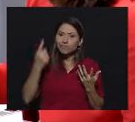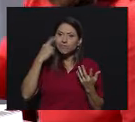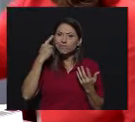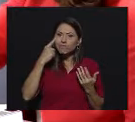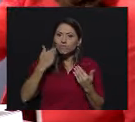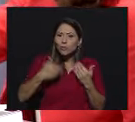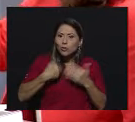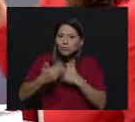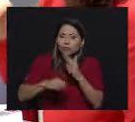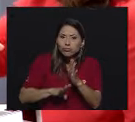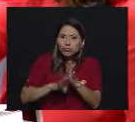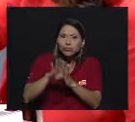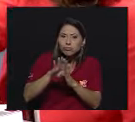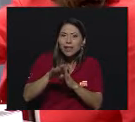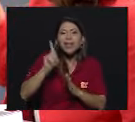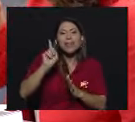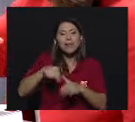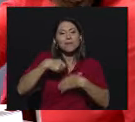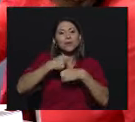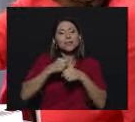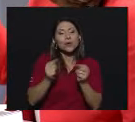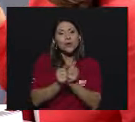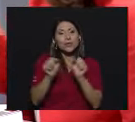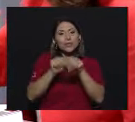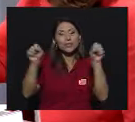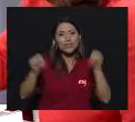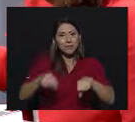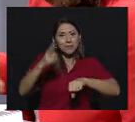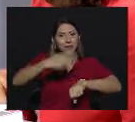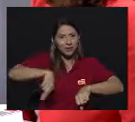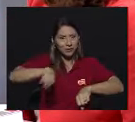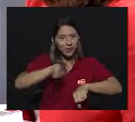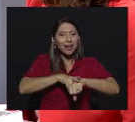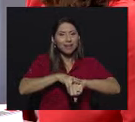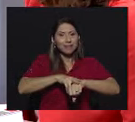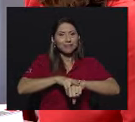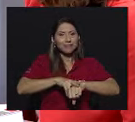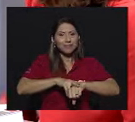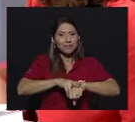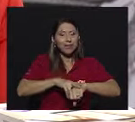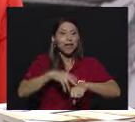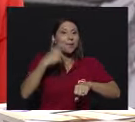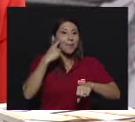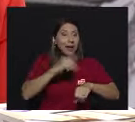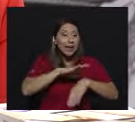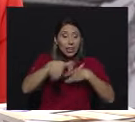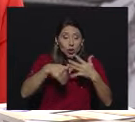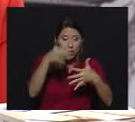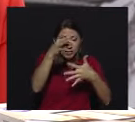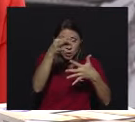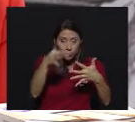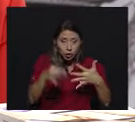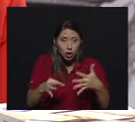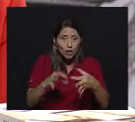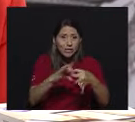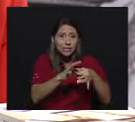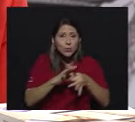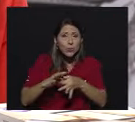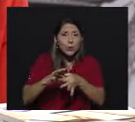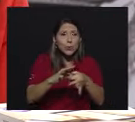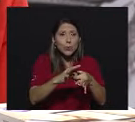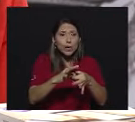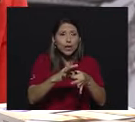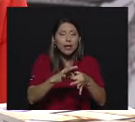corrida hacia adelante, y bueno, y eso lo tenemos que hacer en el marco de un sistema nacional, ¿verdad? Que articule más todas las opciones,